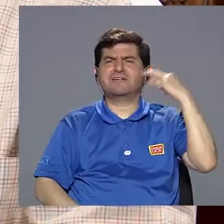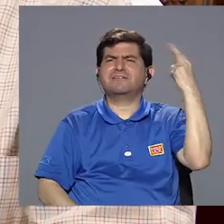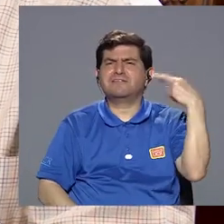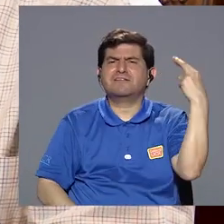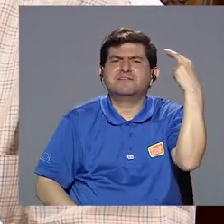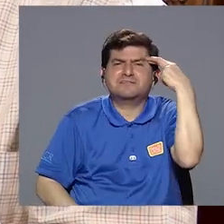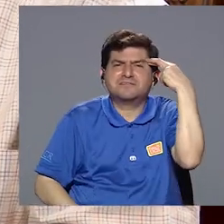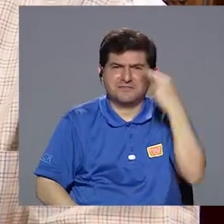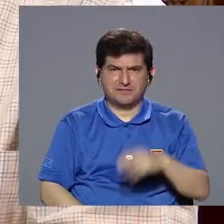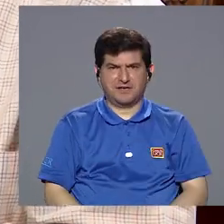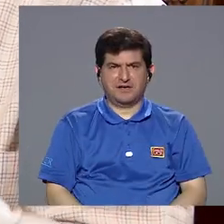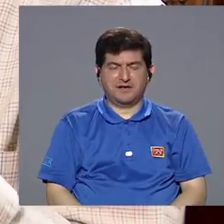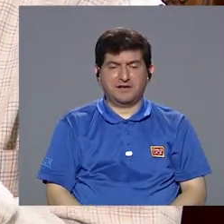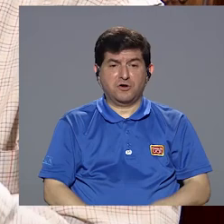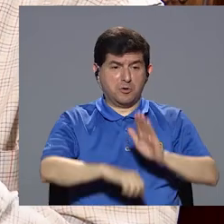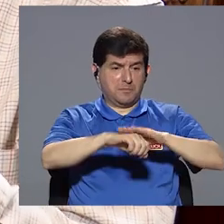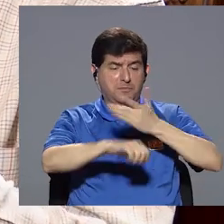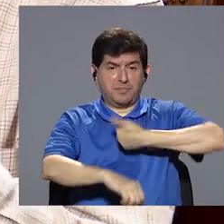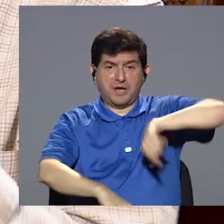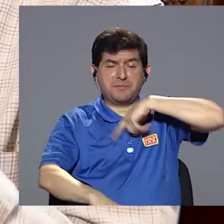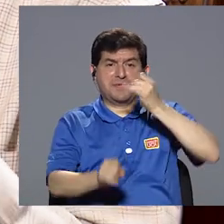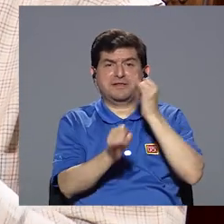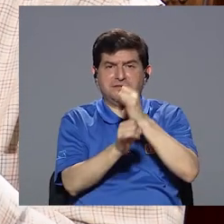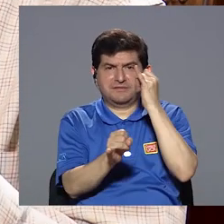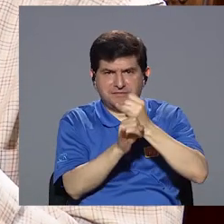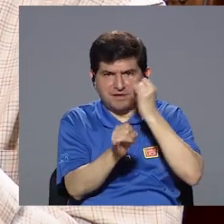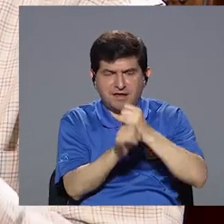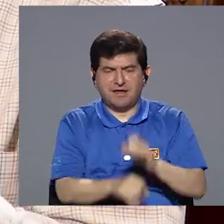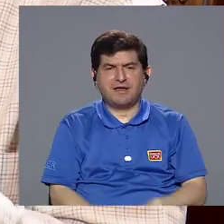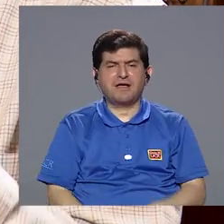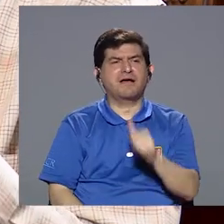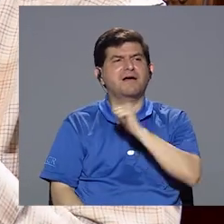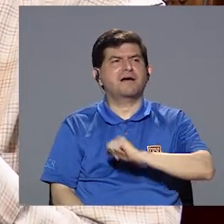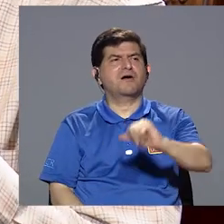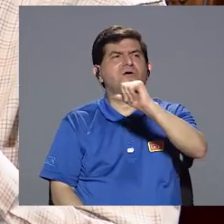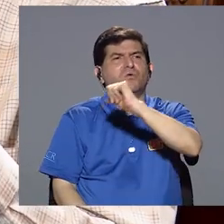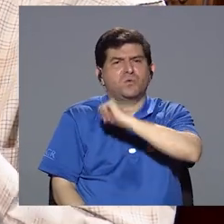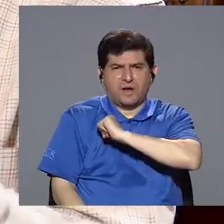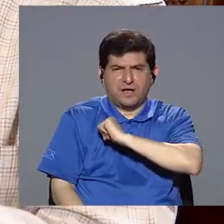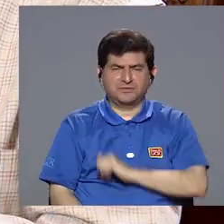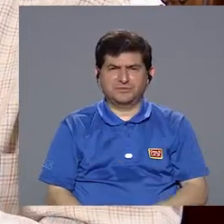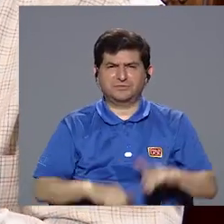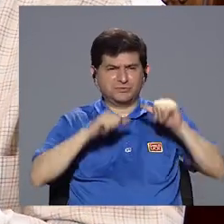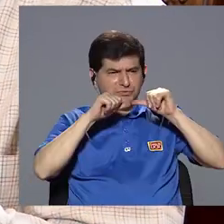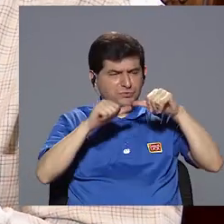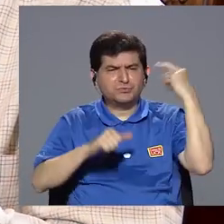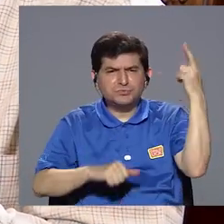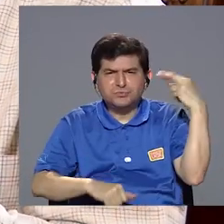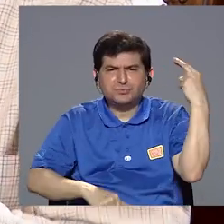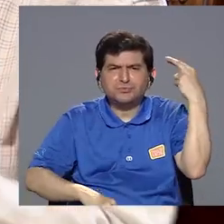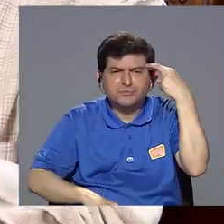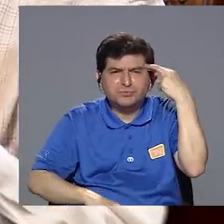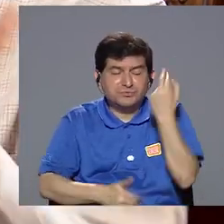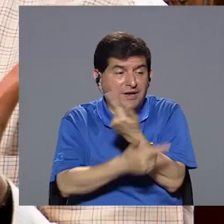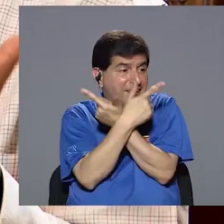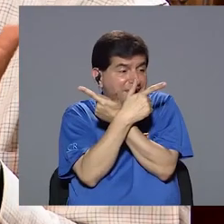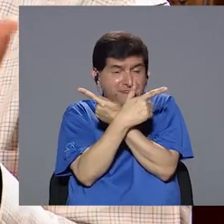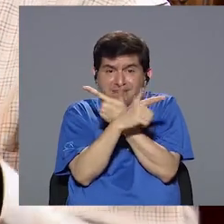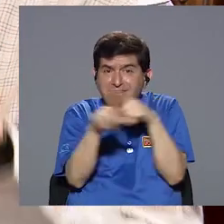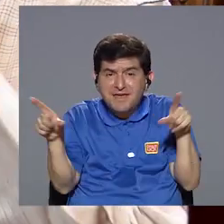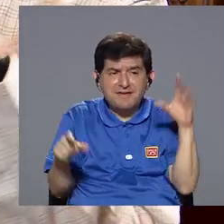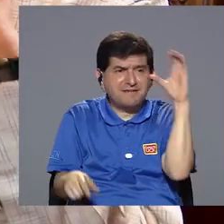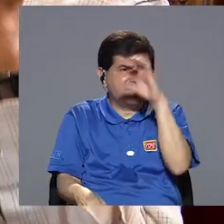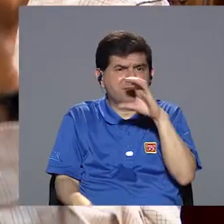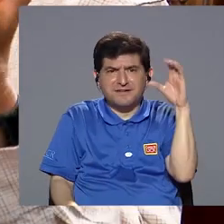hay que reflexionar porque es lo que nos permite como institución tener esa actitud permanentemente reflexiva libre